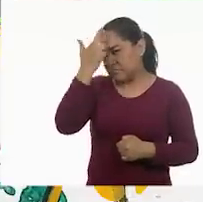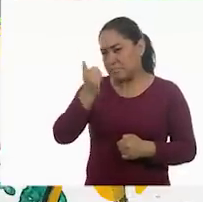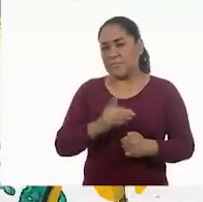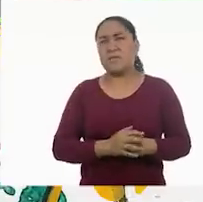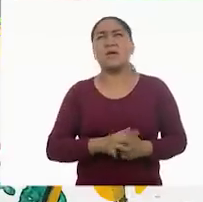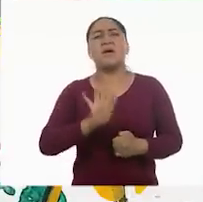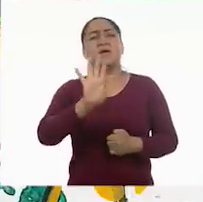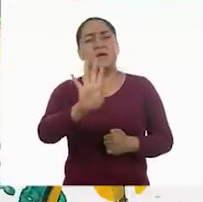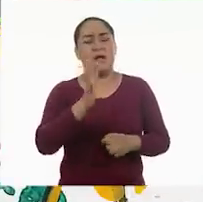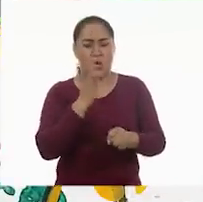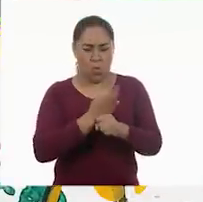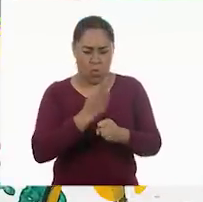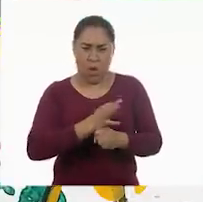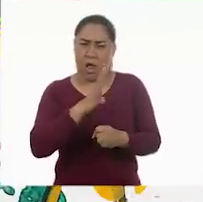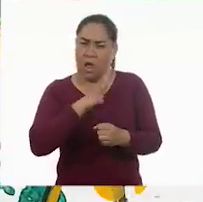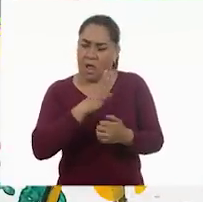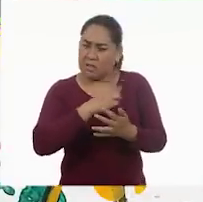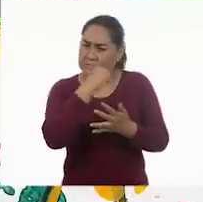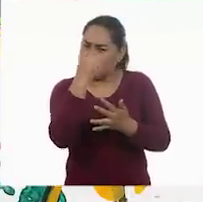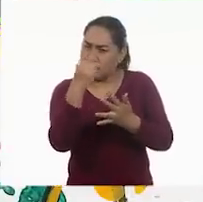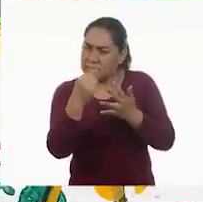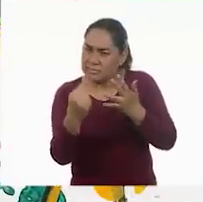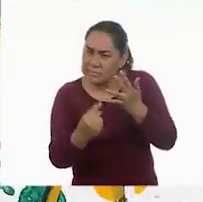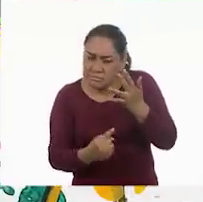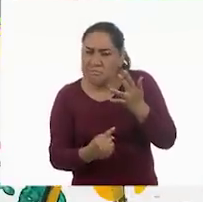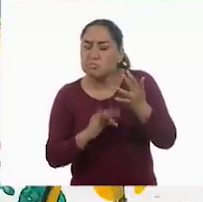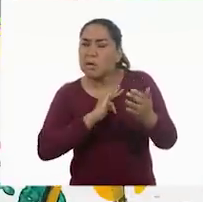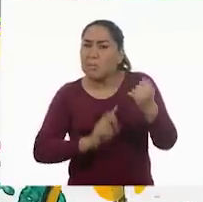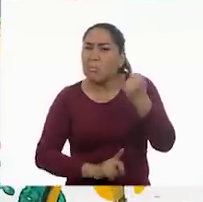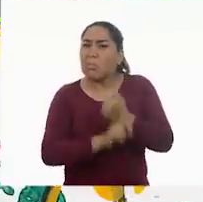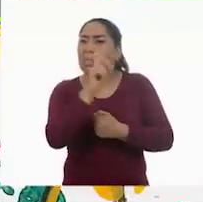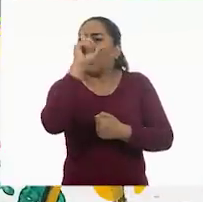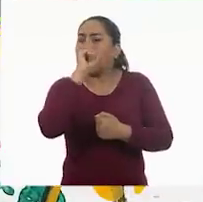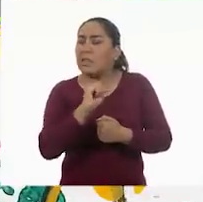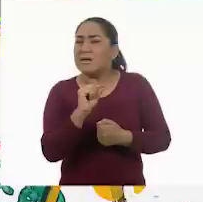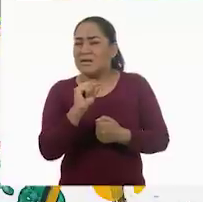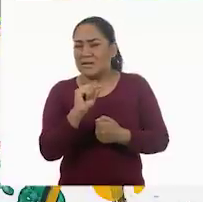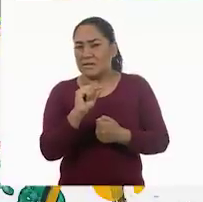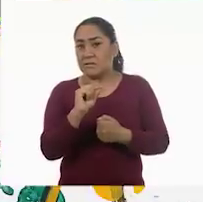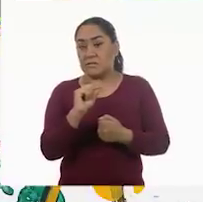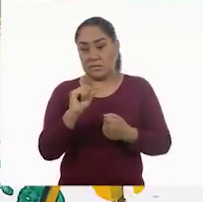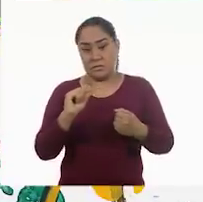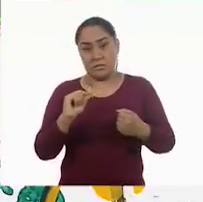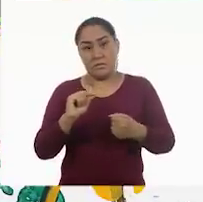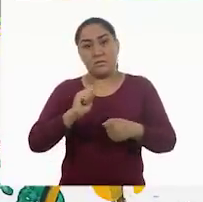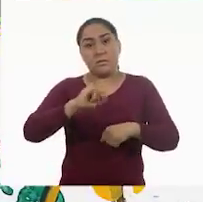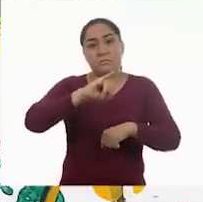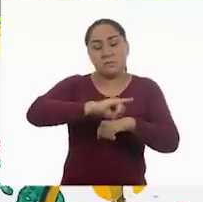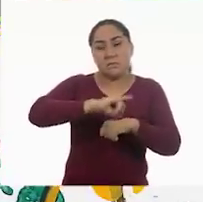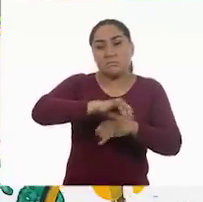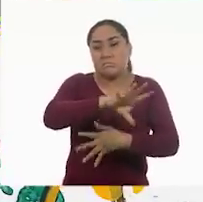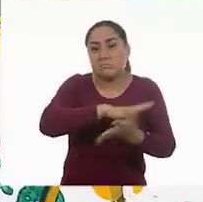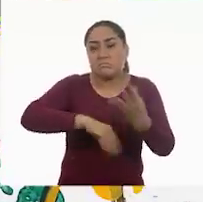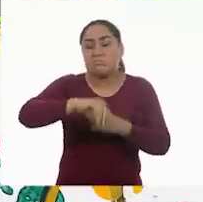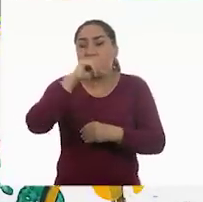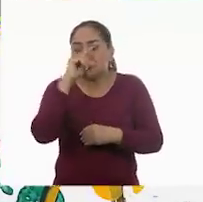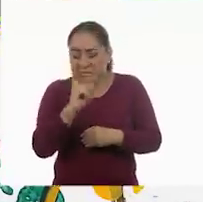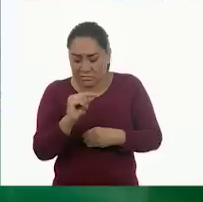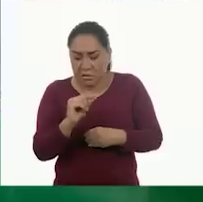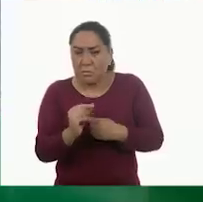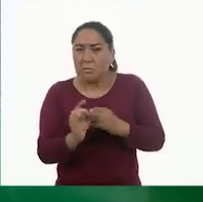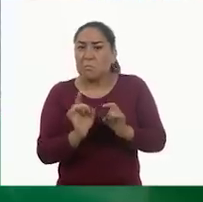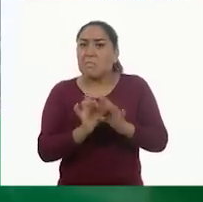muchas situaciones que pueden influir de forma negativa en nuestra integridad y afectar nuestro